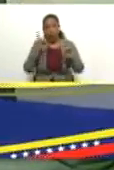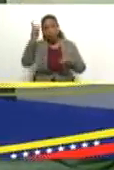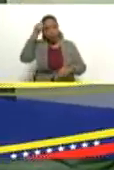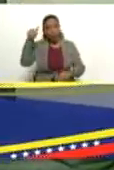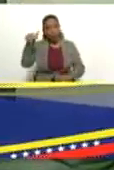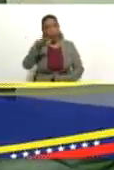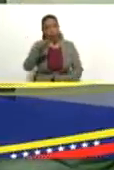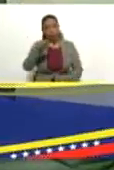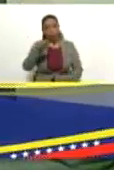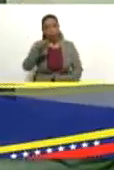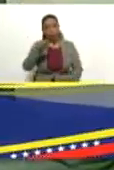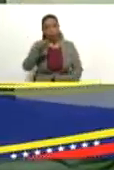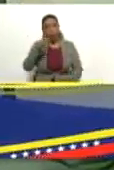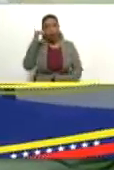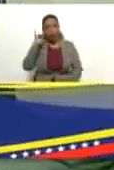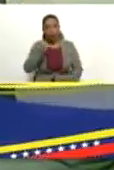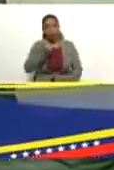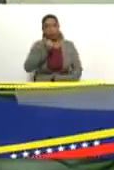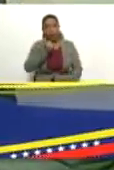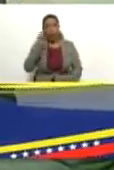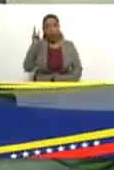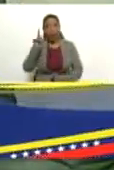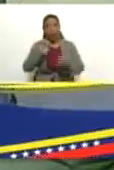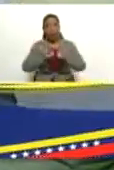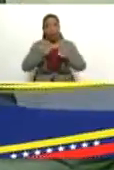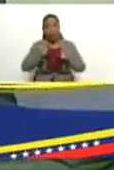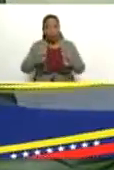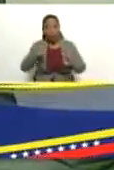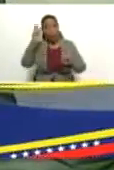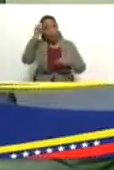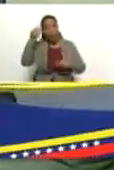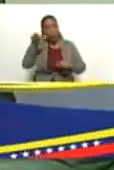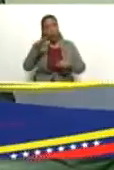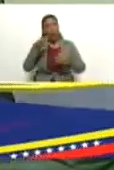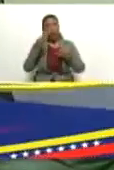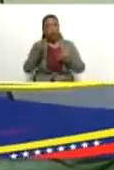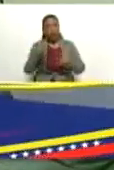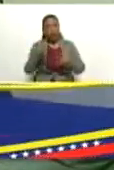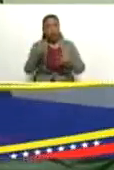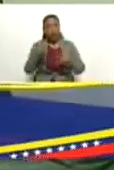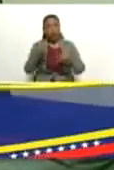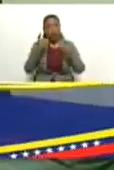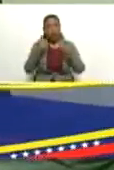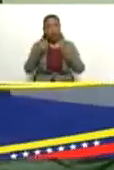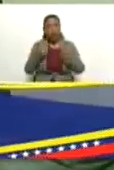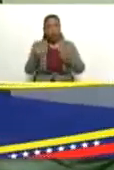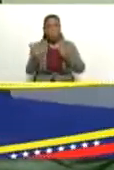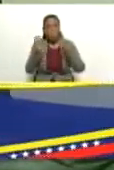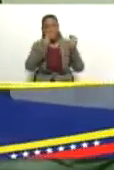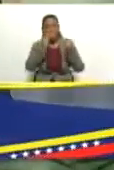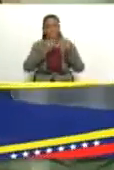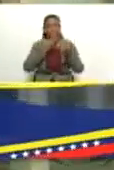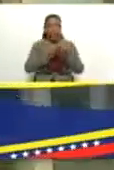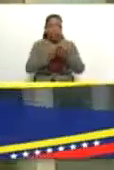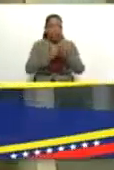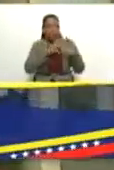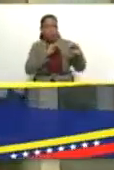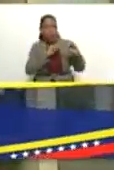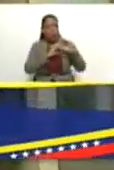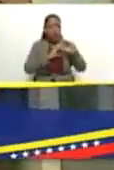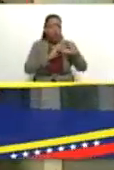fuera empoderado, donde el pueblo fuera educado, un pueblo culto, un pueblo tomando decisiones, debatiendo, proponiendo. Eso